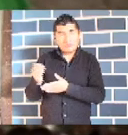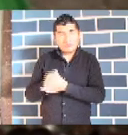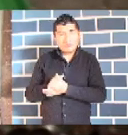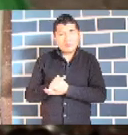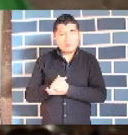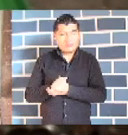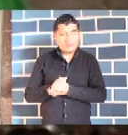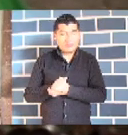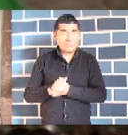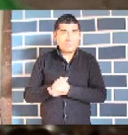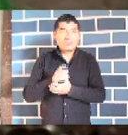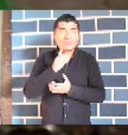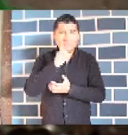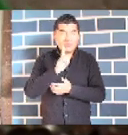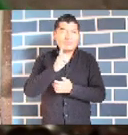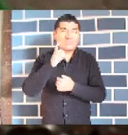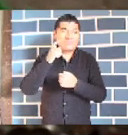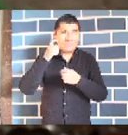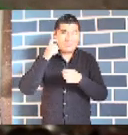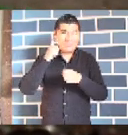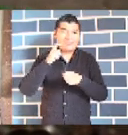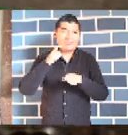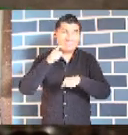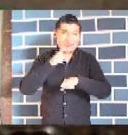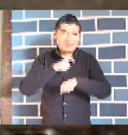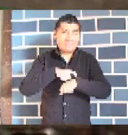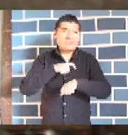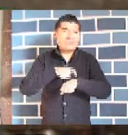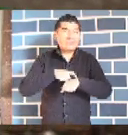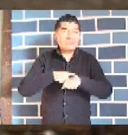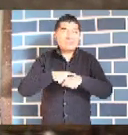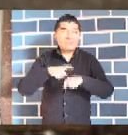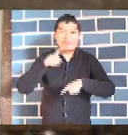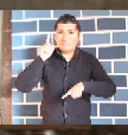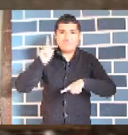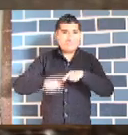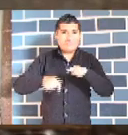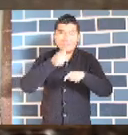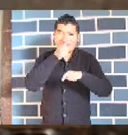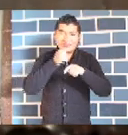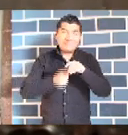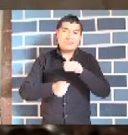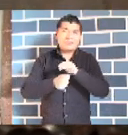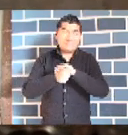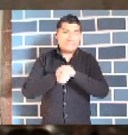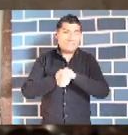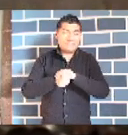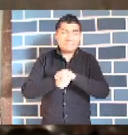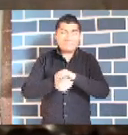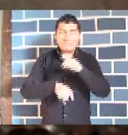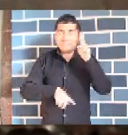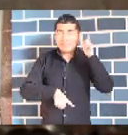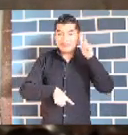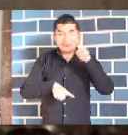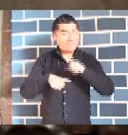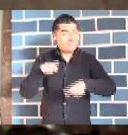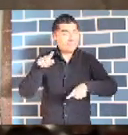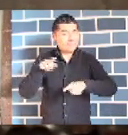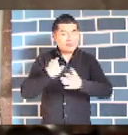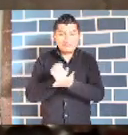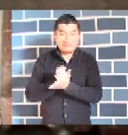es una situación que no podemos esconderla ni mucho menos